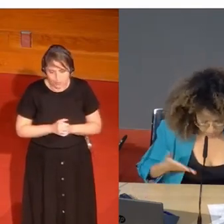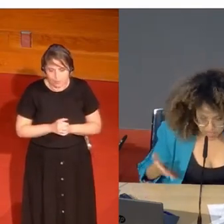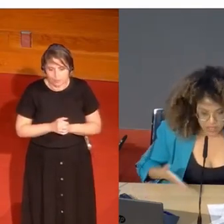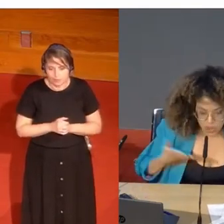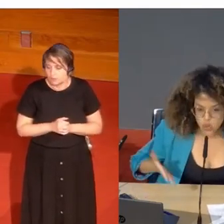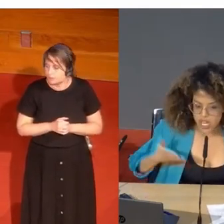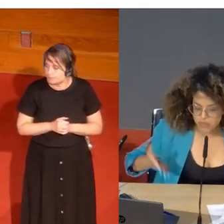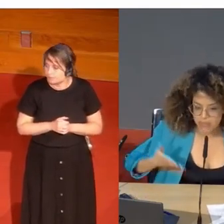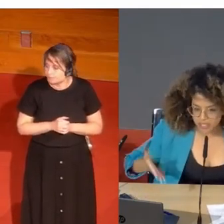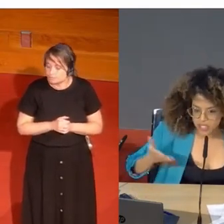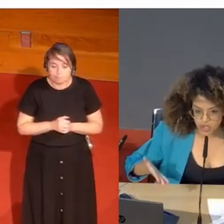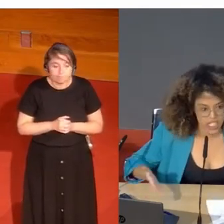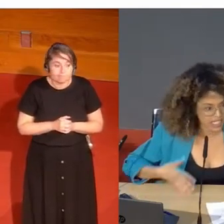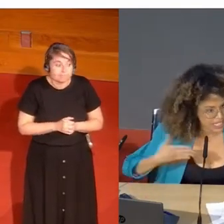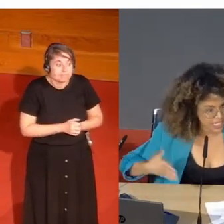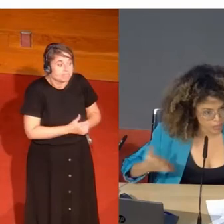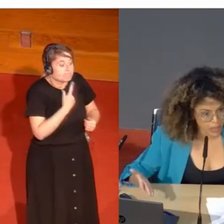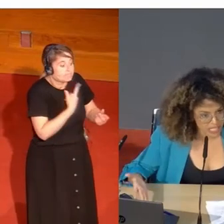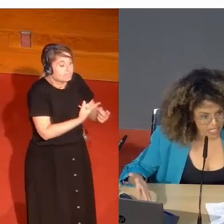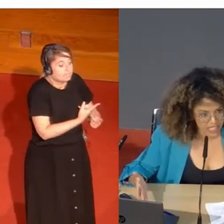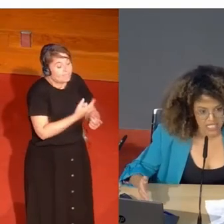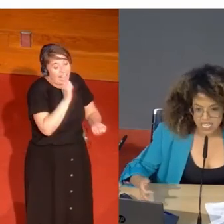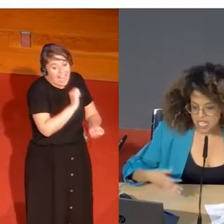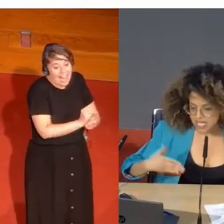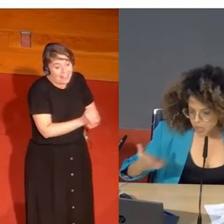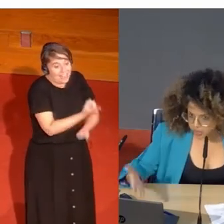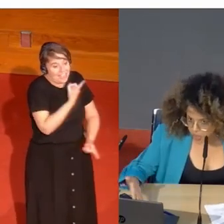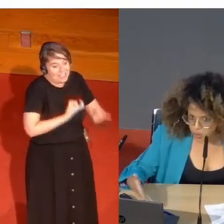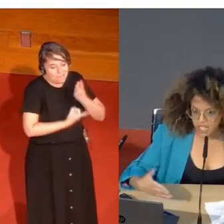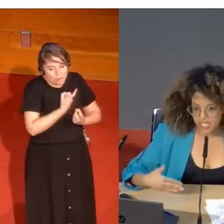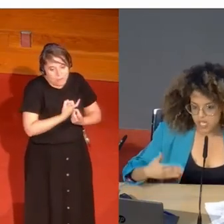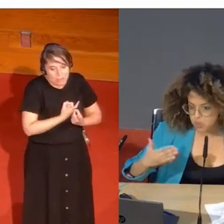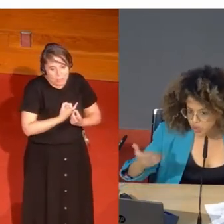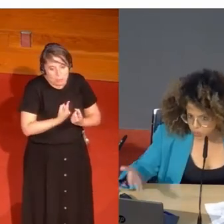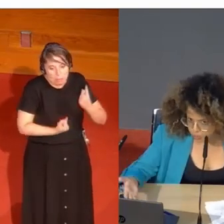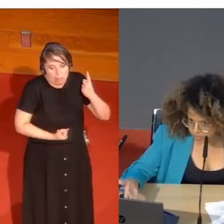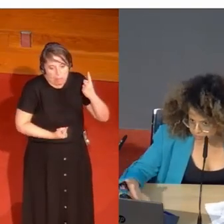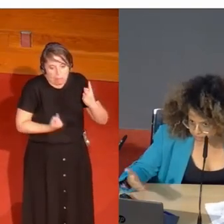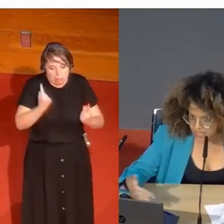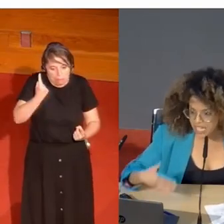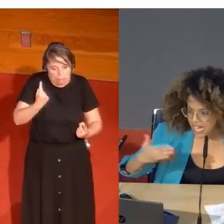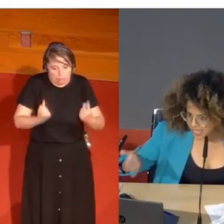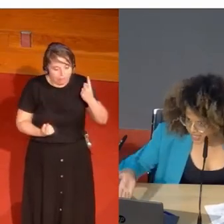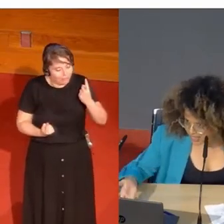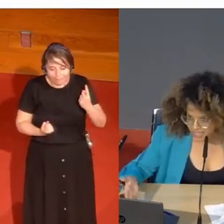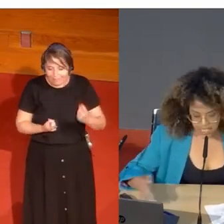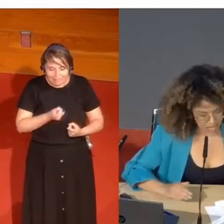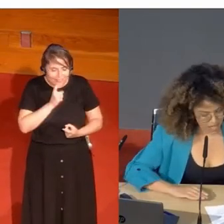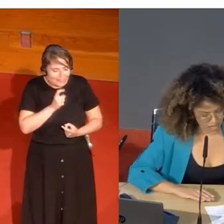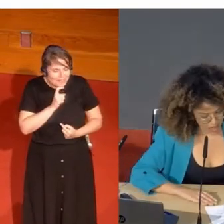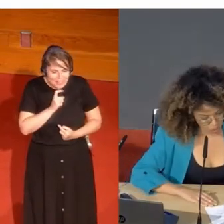pues incluso la información que nos llega desde las propias cárceles esa cuenta gota es muy difícil